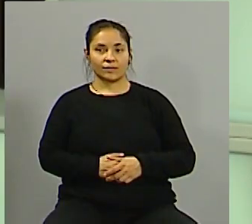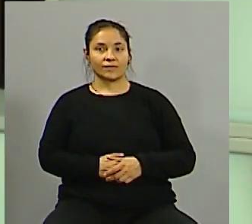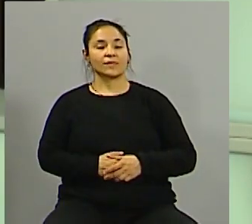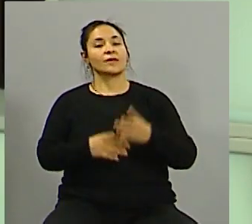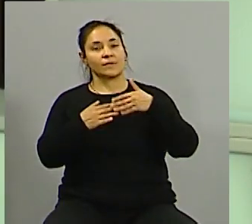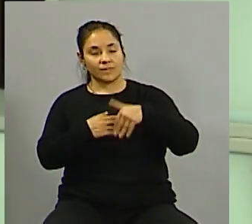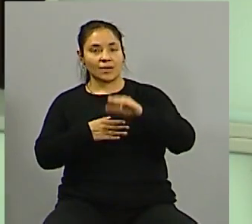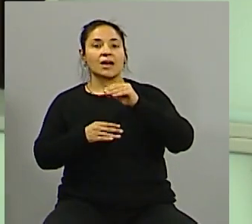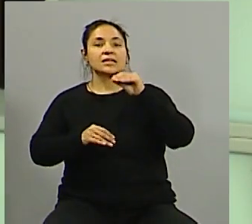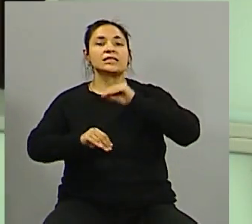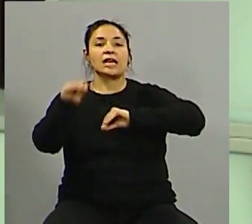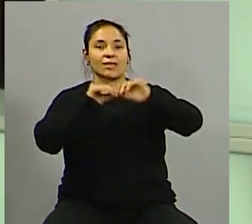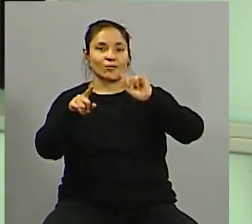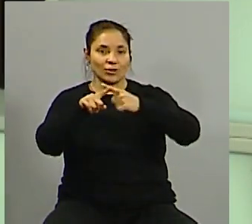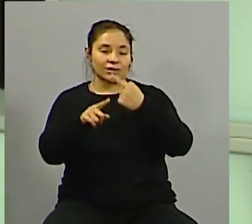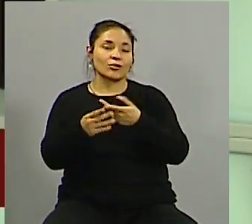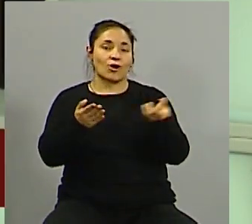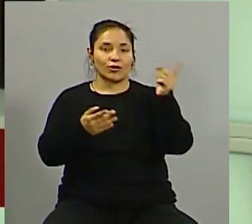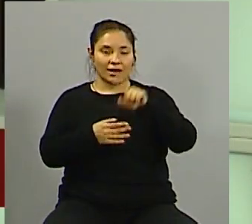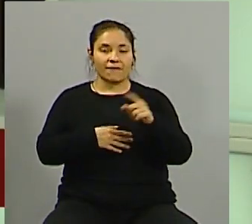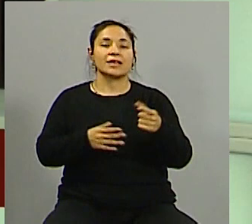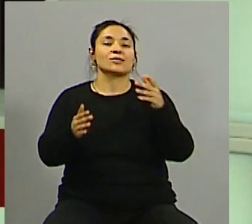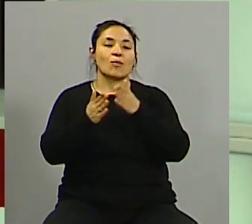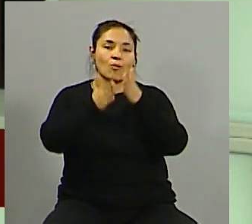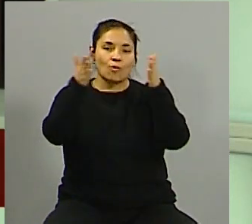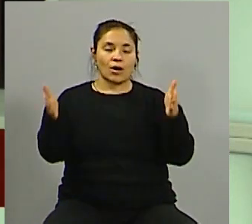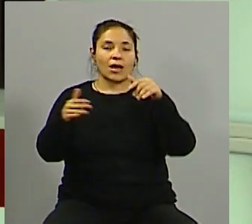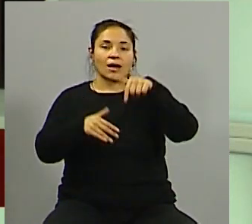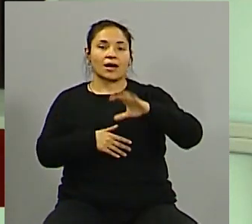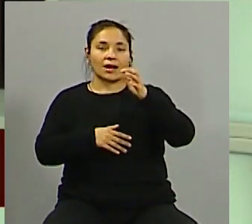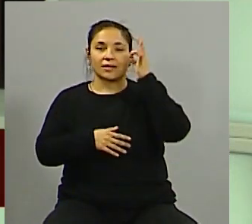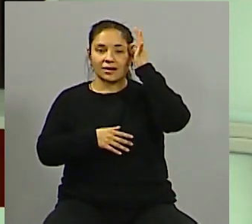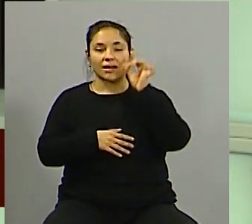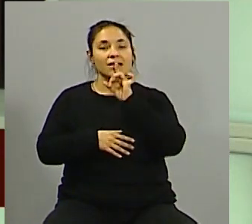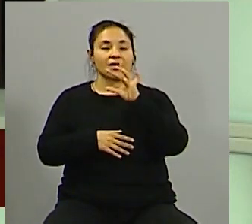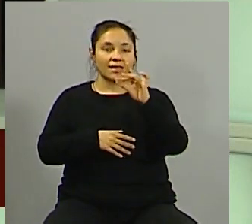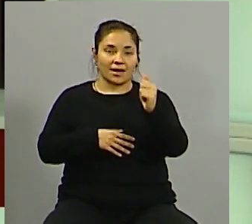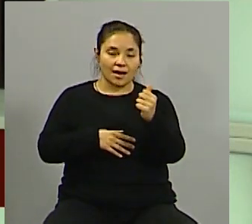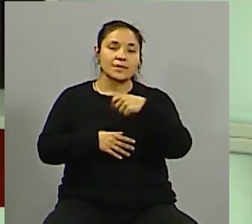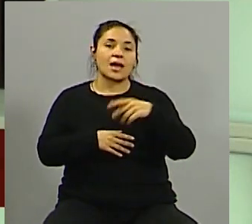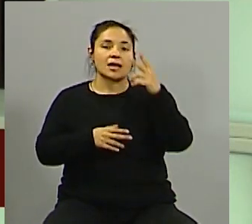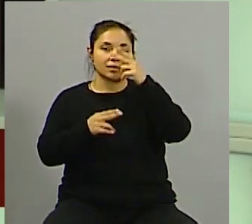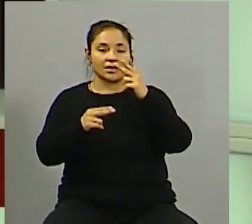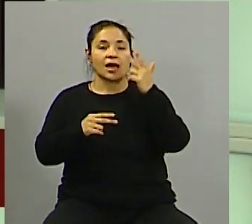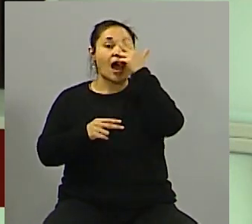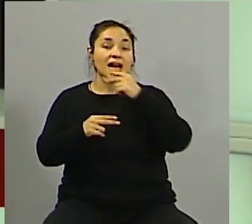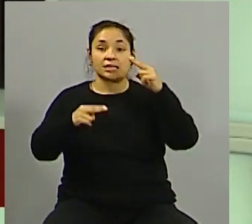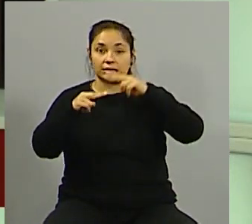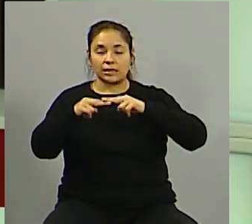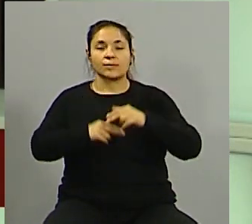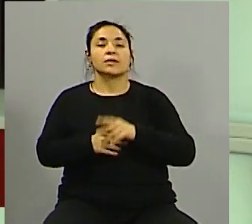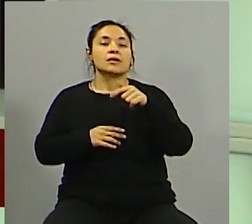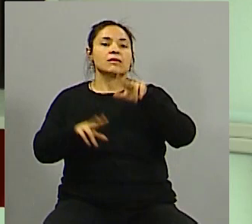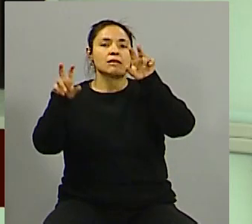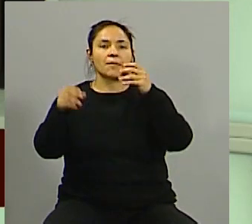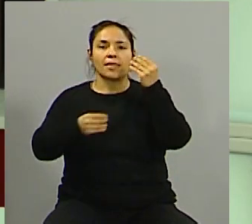Bueno, estamos en Chat Político, en un nuevo bloque, aquí en el 30 de la TDA, 22 de Supercanal HD. Dijimos que íbamos a hablar del sistema jubilatorio de ANSES,